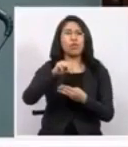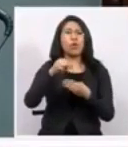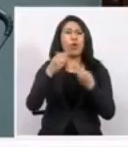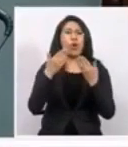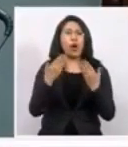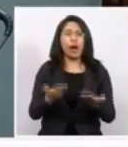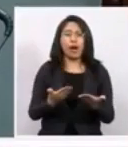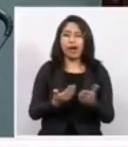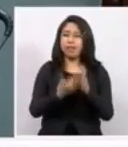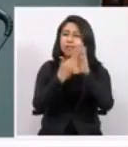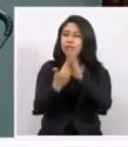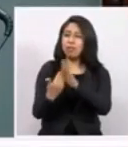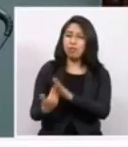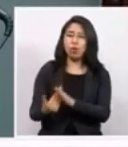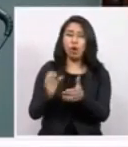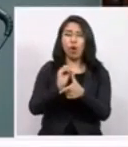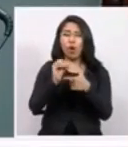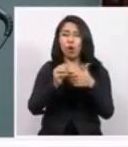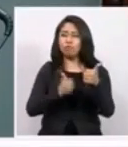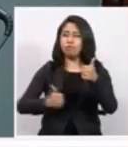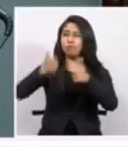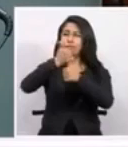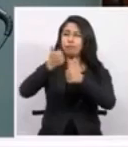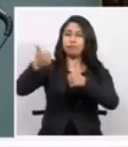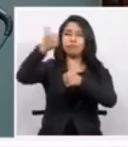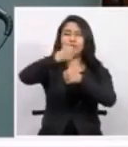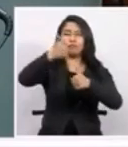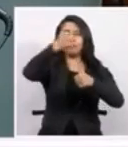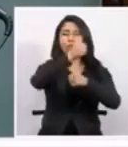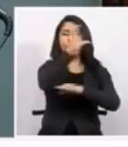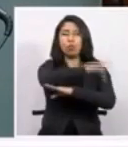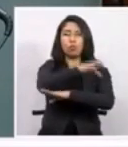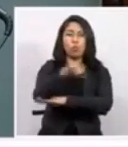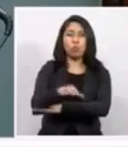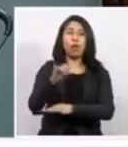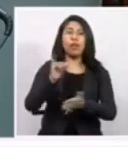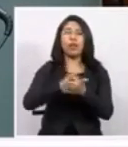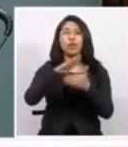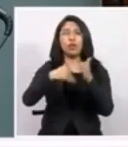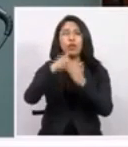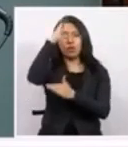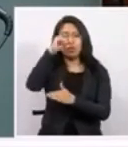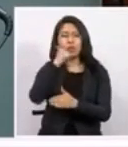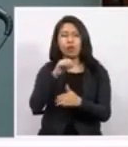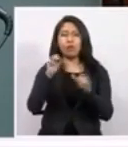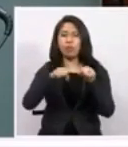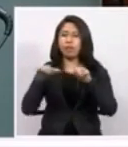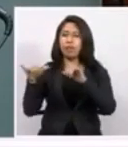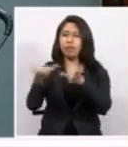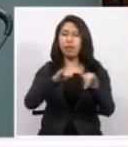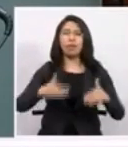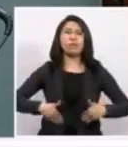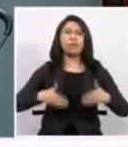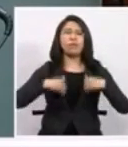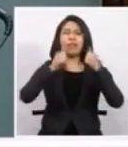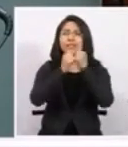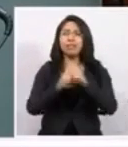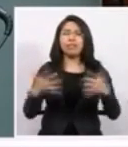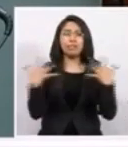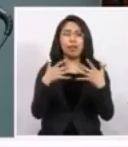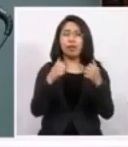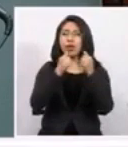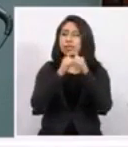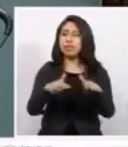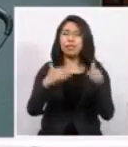supremacía de ninguna potencia y en la que todos los estados y seres humanos vivamos sin miedo, sin guerras, sin odios,